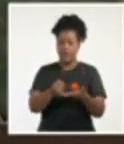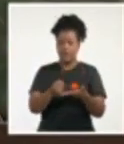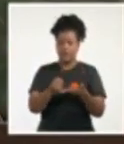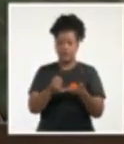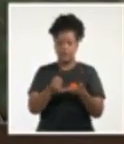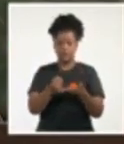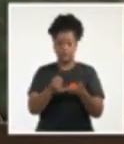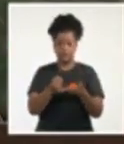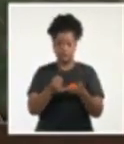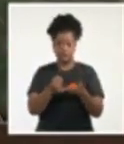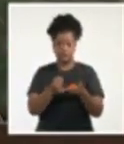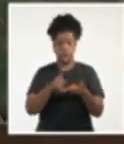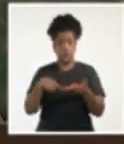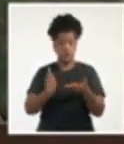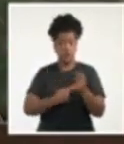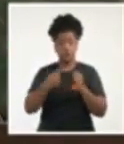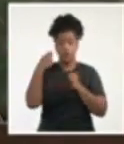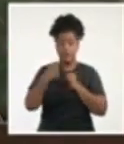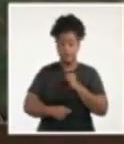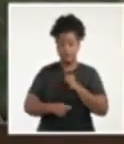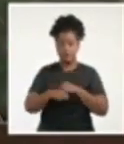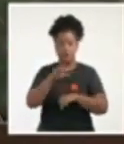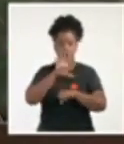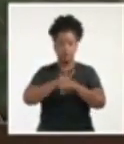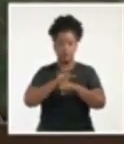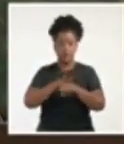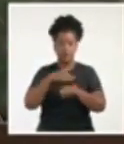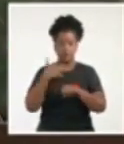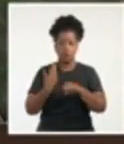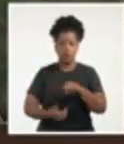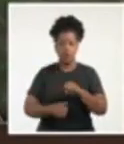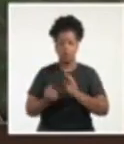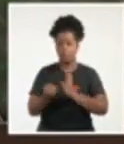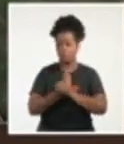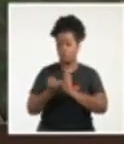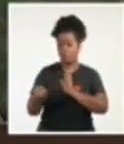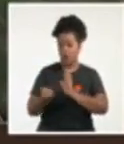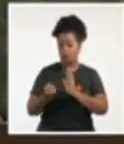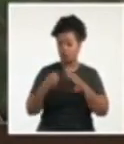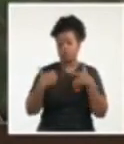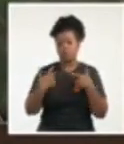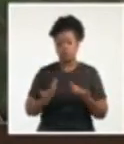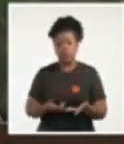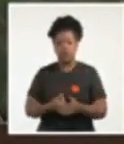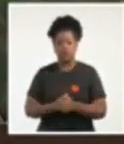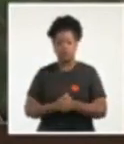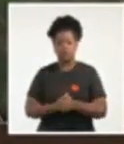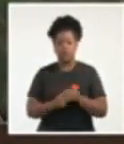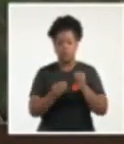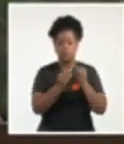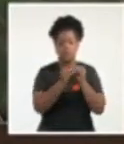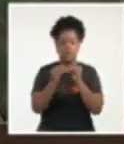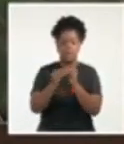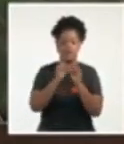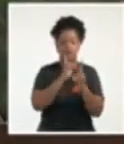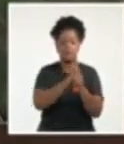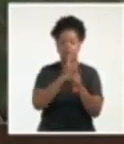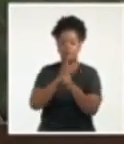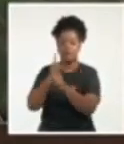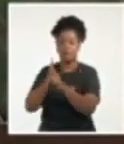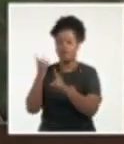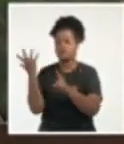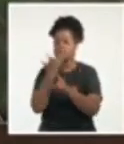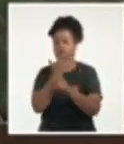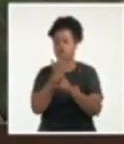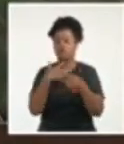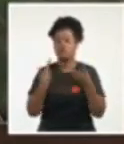nosotros determinábamos los enfermos, los sospechosos y la cadena de contactos y todas esas